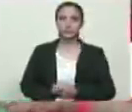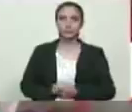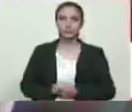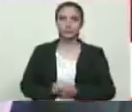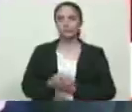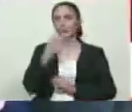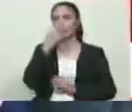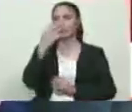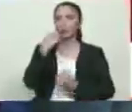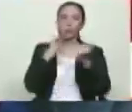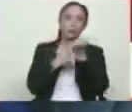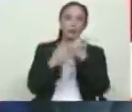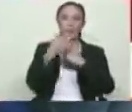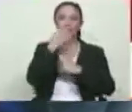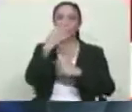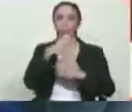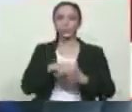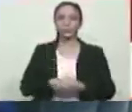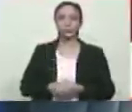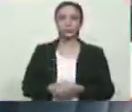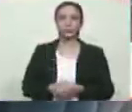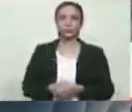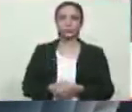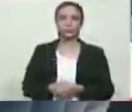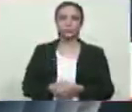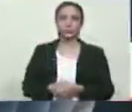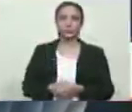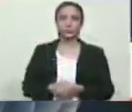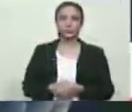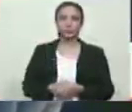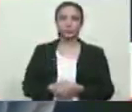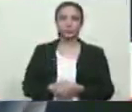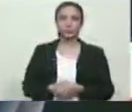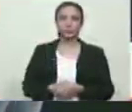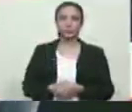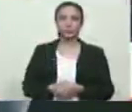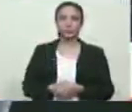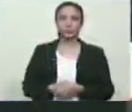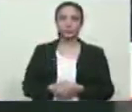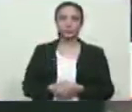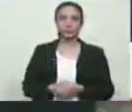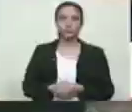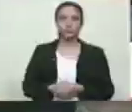Más nada, pues.